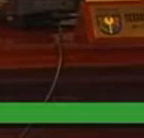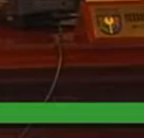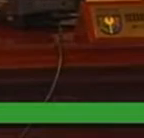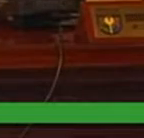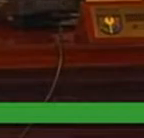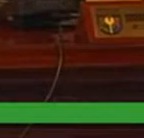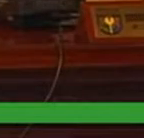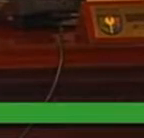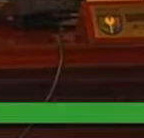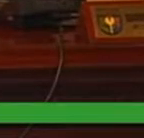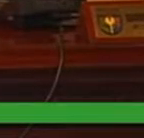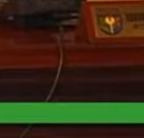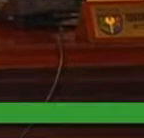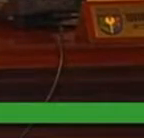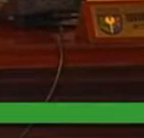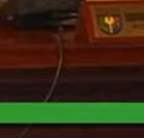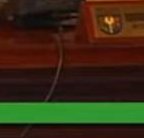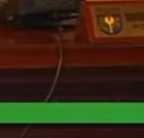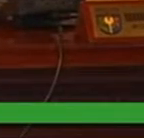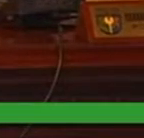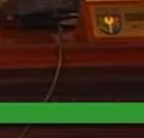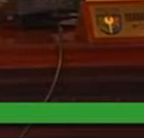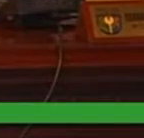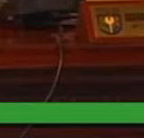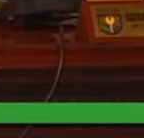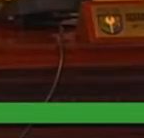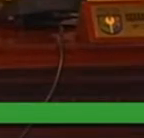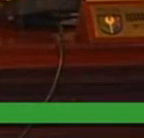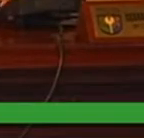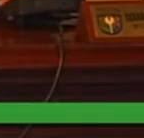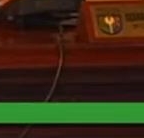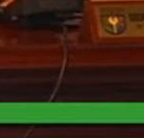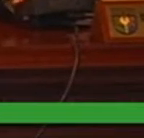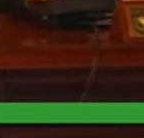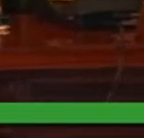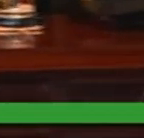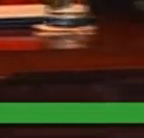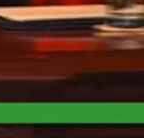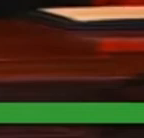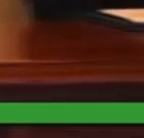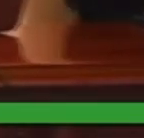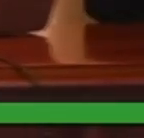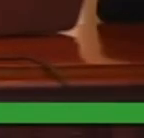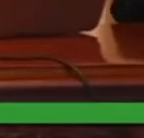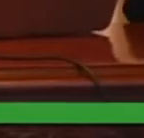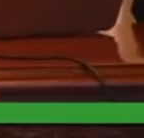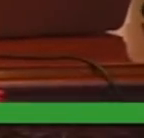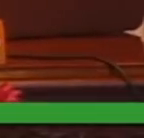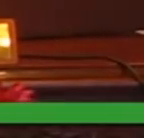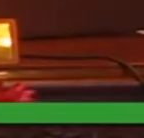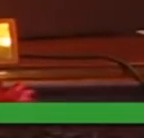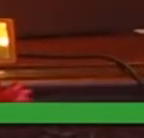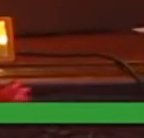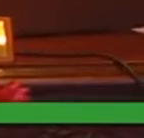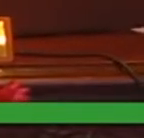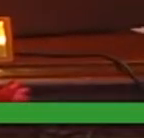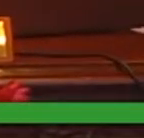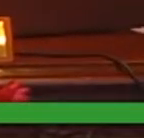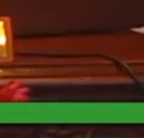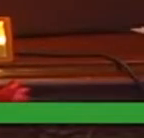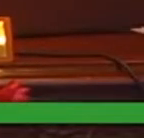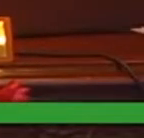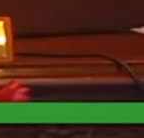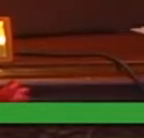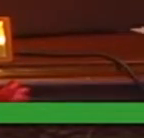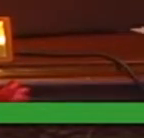2017 a cargo del señor Miguel Toesta Castillo, gerente de planificación y presupuesto. Le damos el uso de la palabra